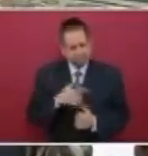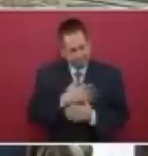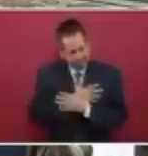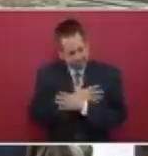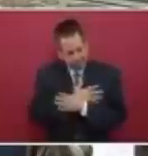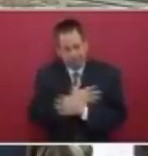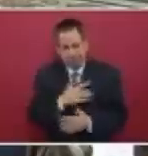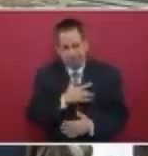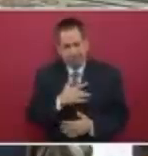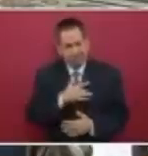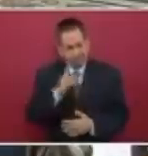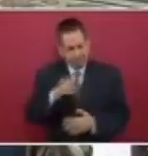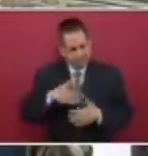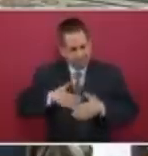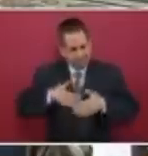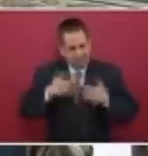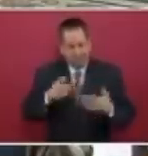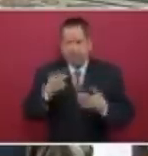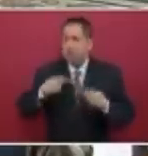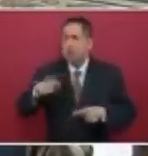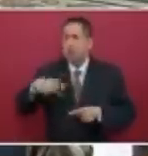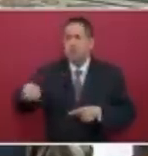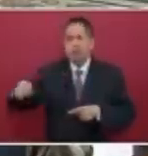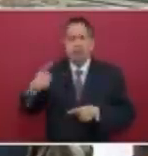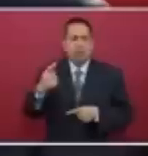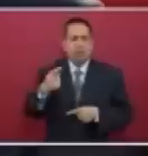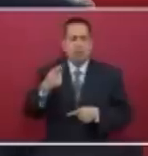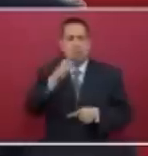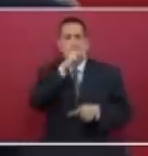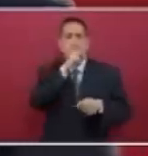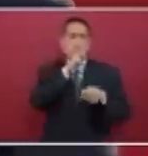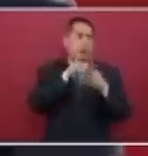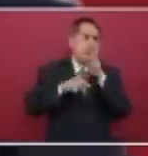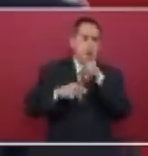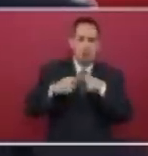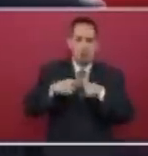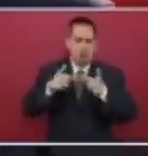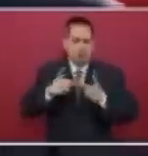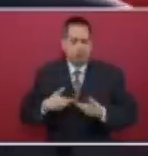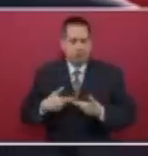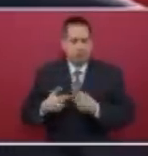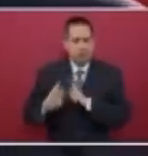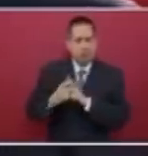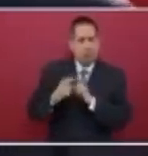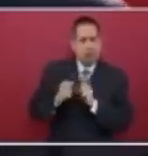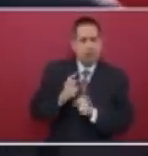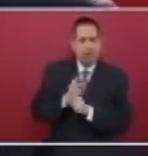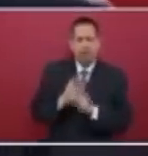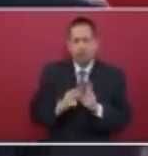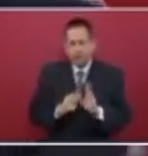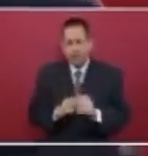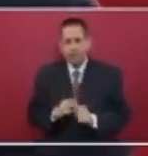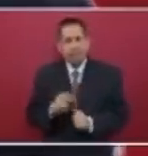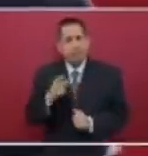corazón de manera sincera la gente que se preocupa por este asunto pero